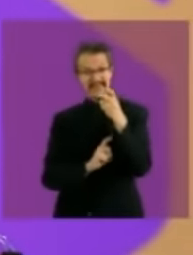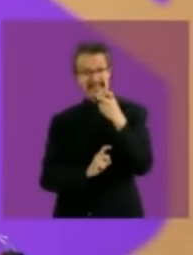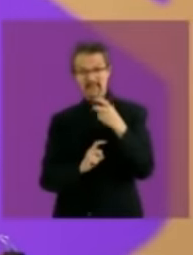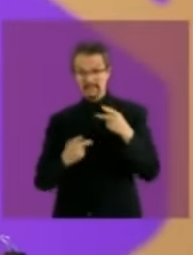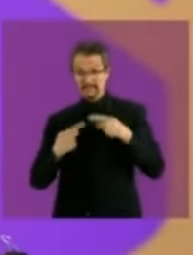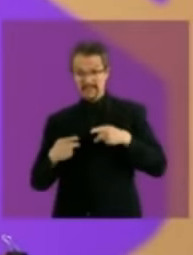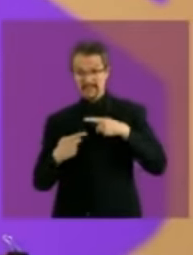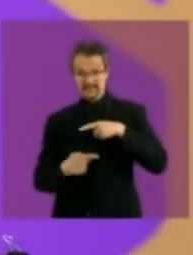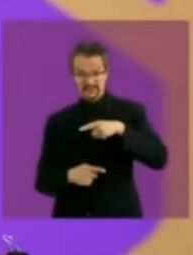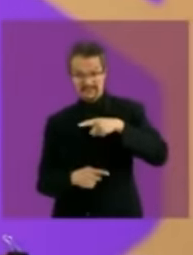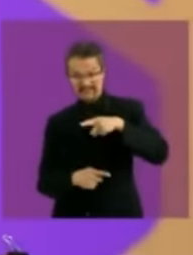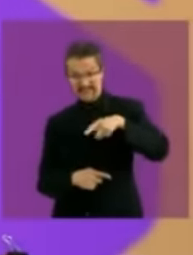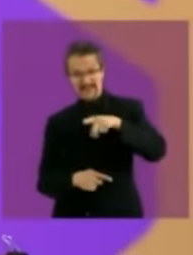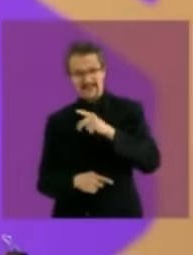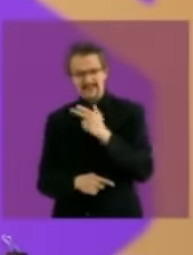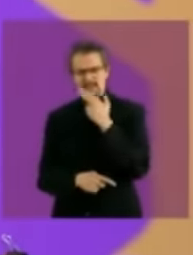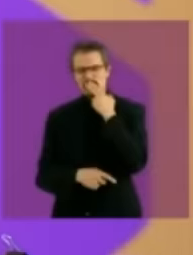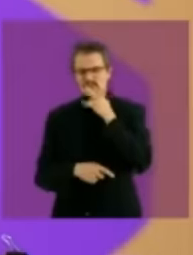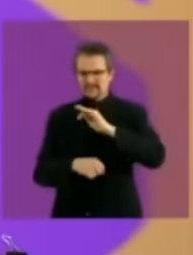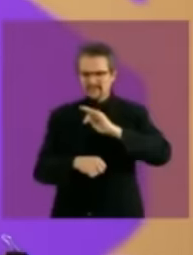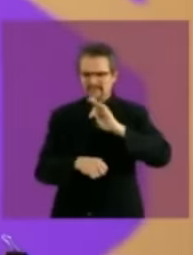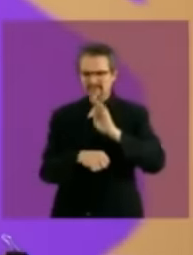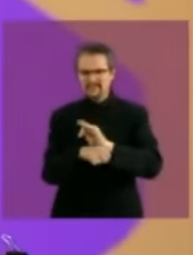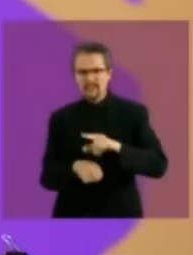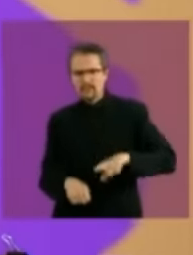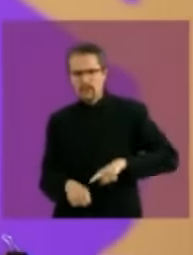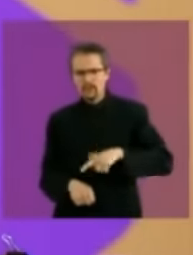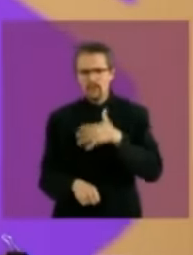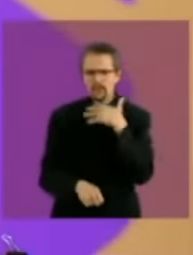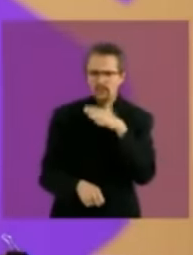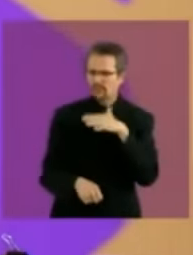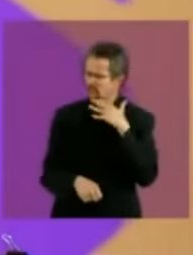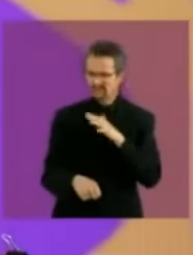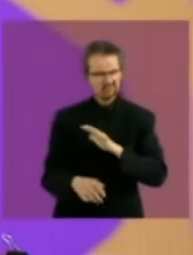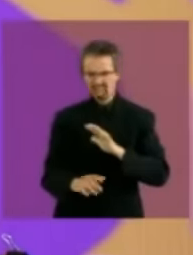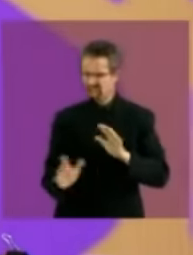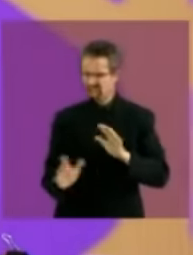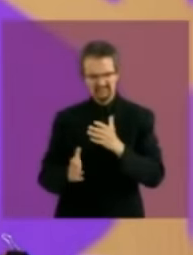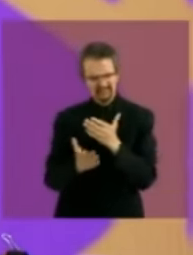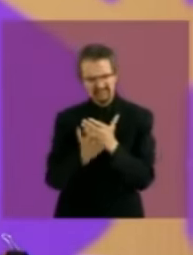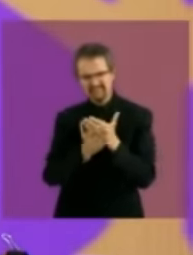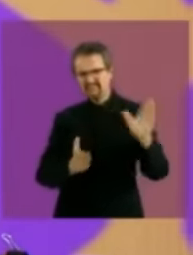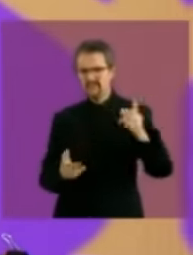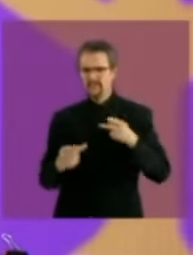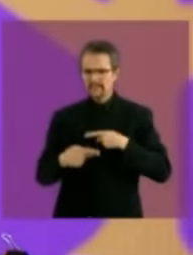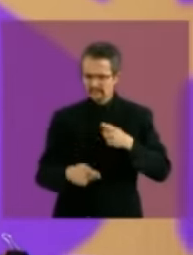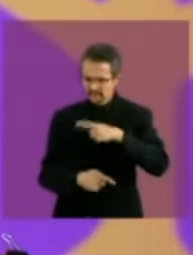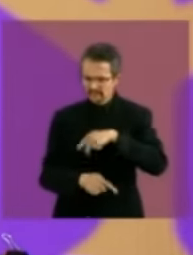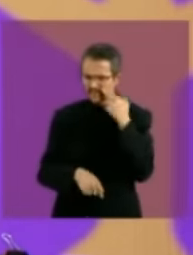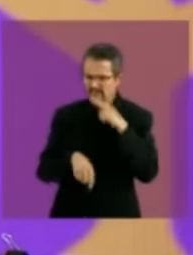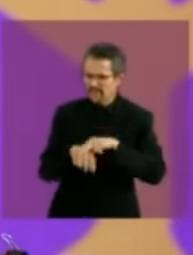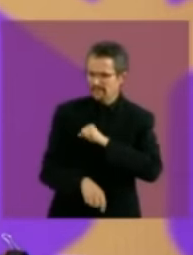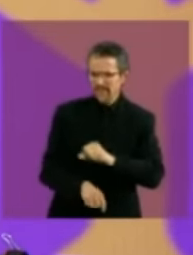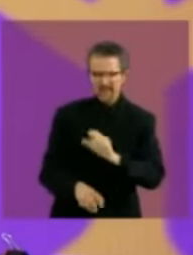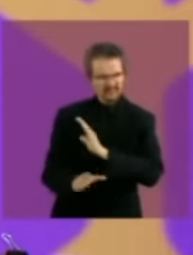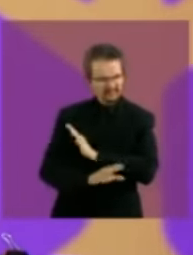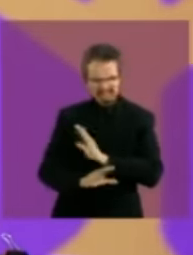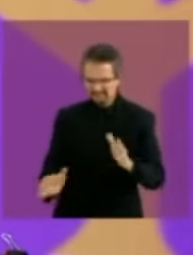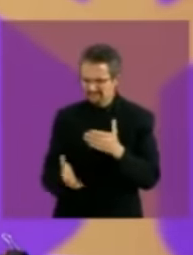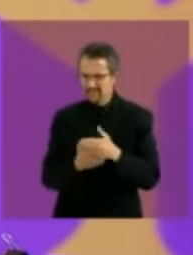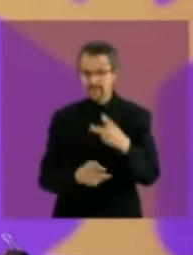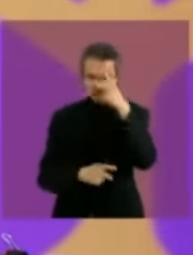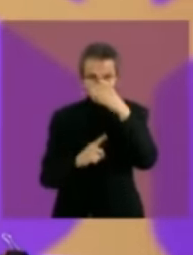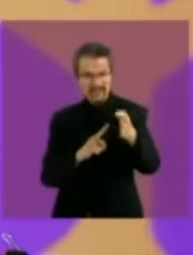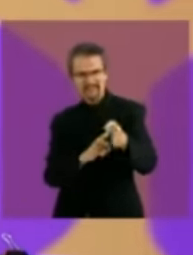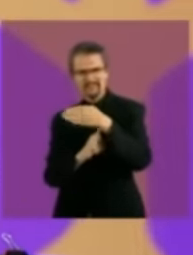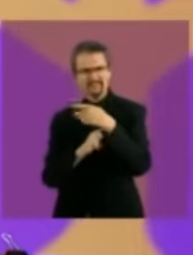medir las propuestas técnicas de los aspirantes, sino más bien verlos en tiempo